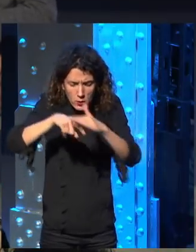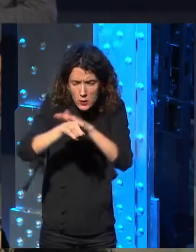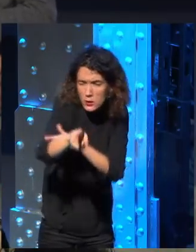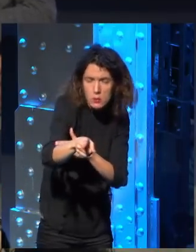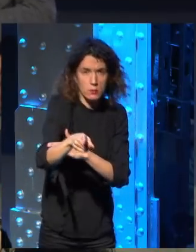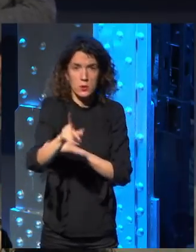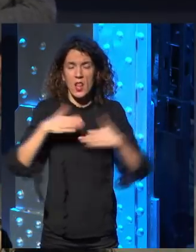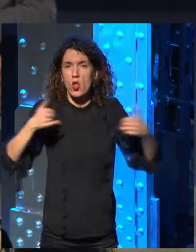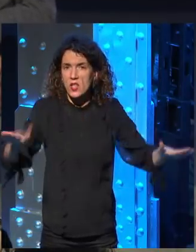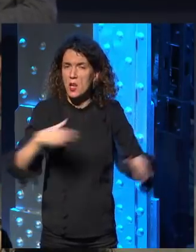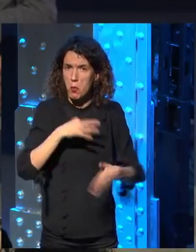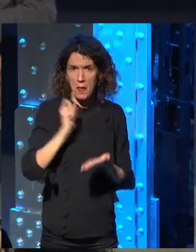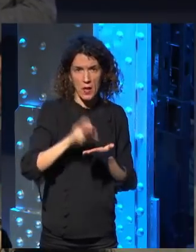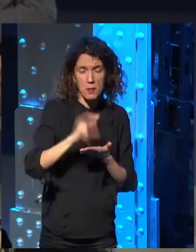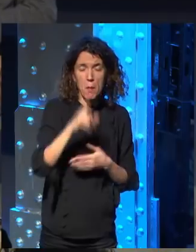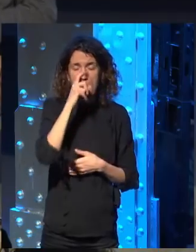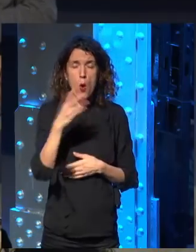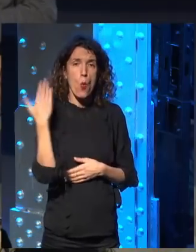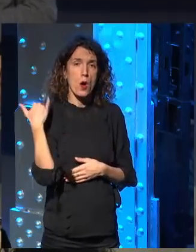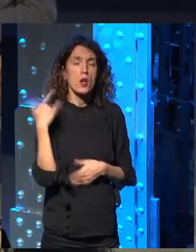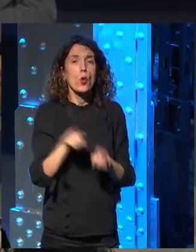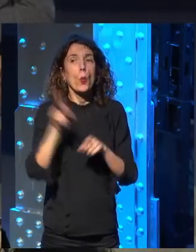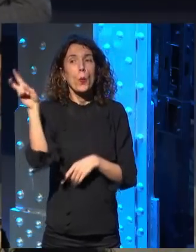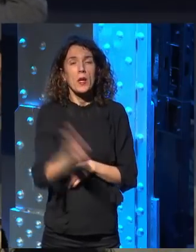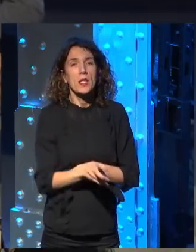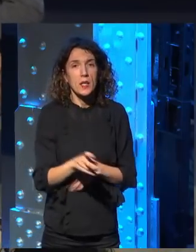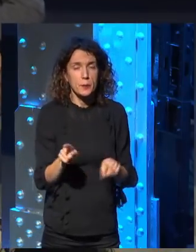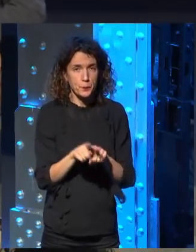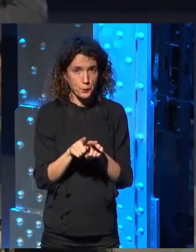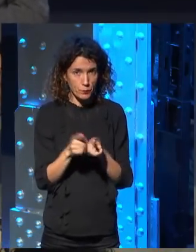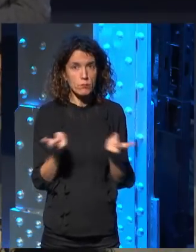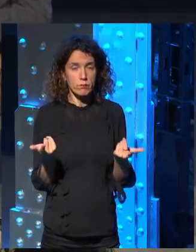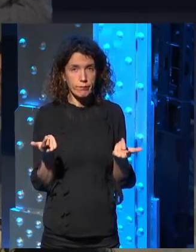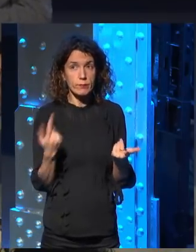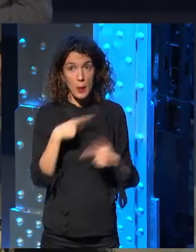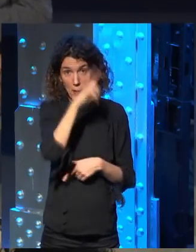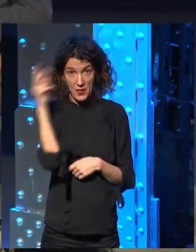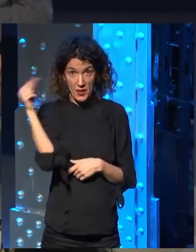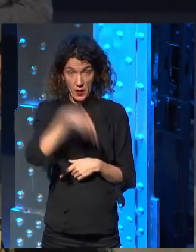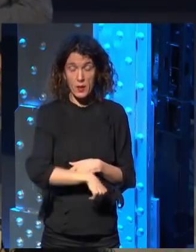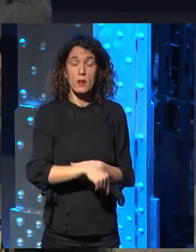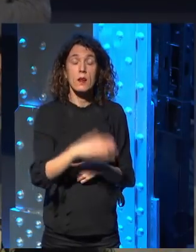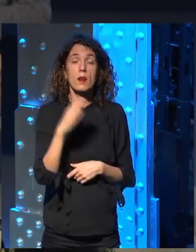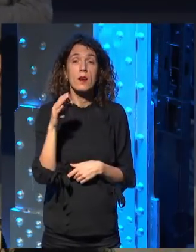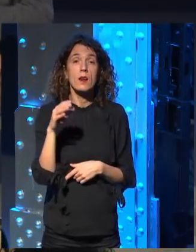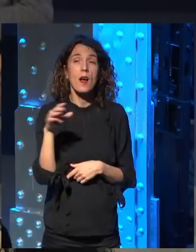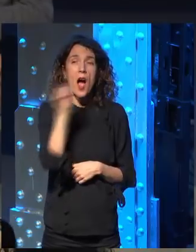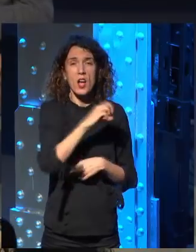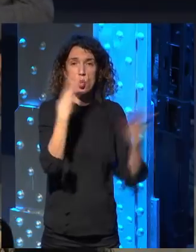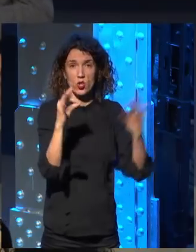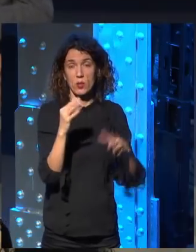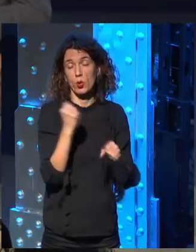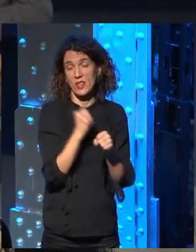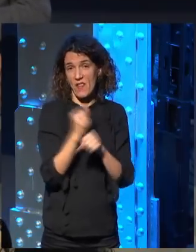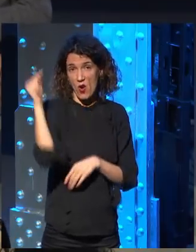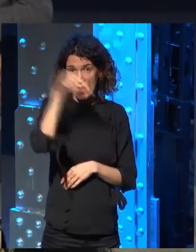Bronx, hasta donde tú quieras, ¿no? Yo me acuerdo cuando yo venía a Madrid en los primeros años 80 por cosas de